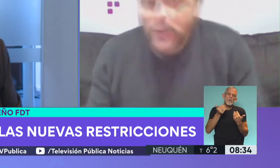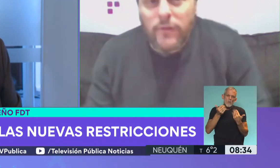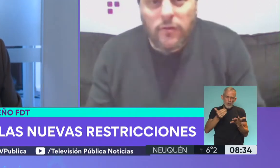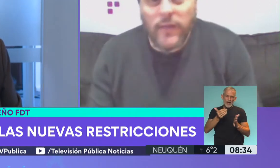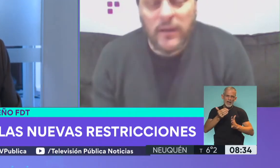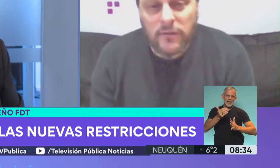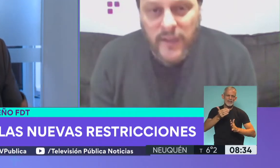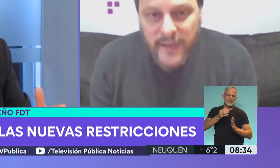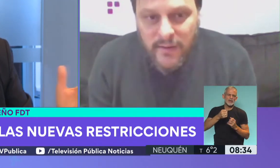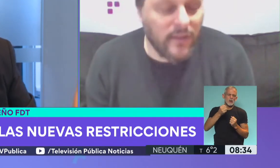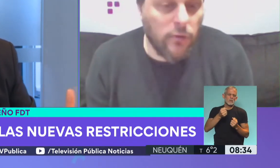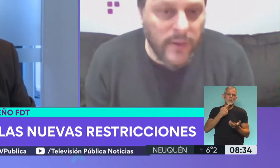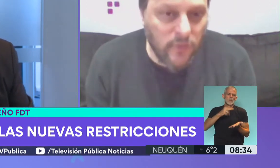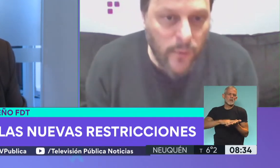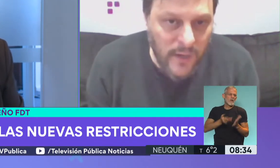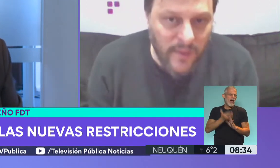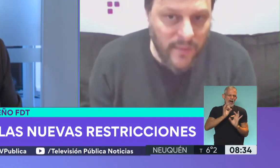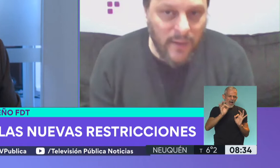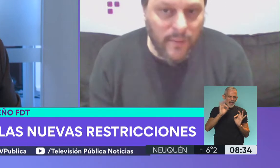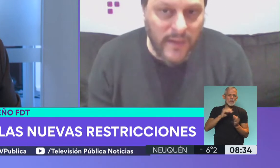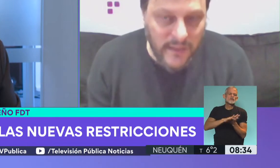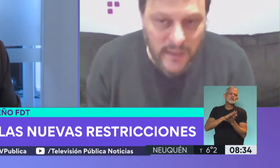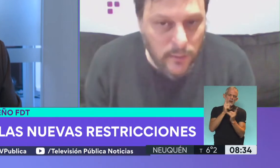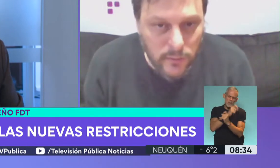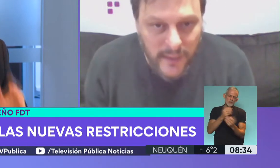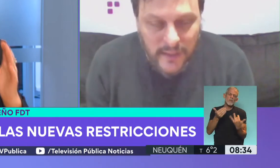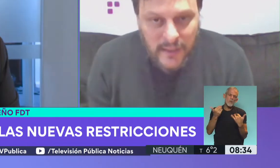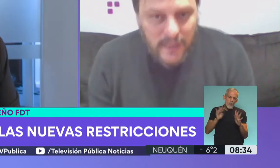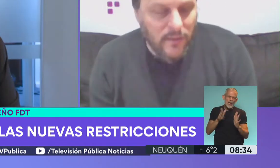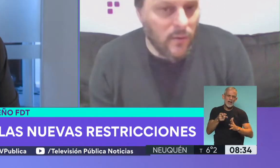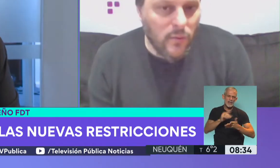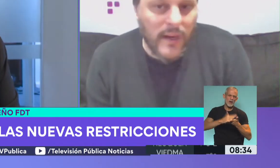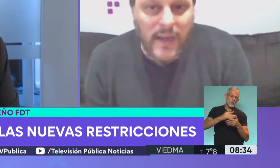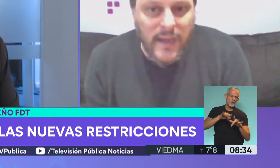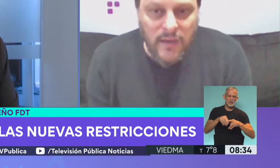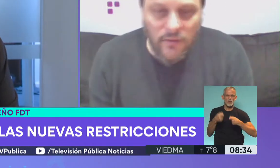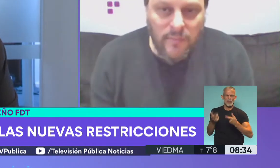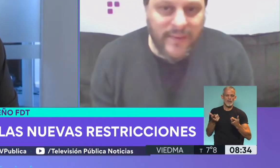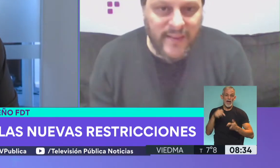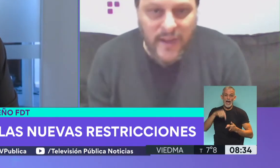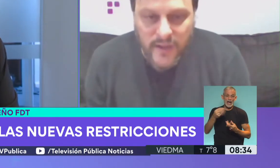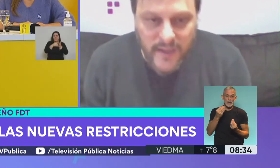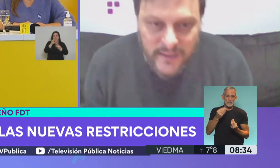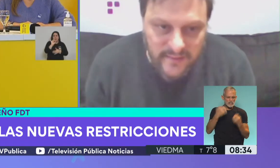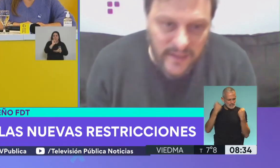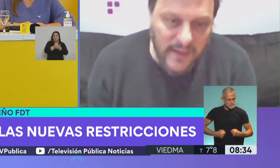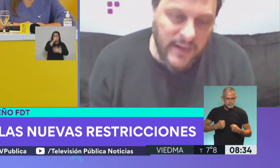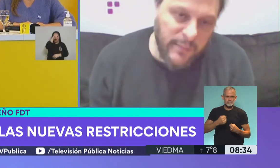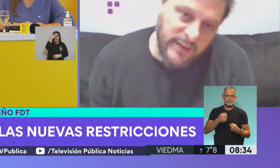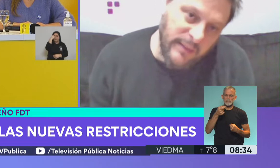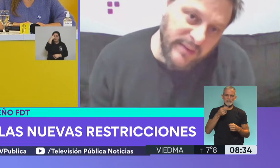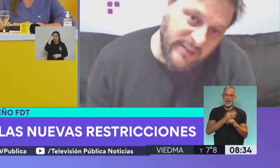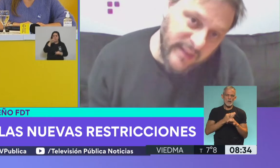sin ningún esfuerzo fiscal considerable, resolver esos problemas de manera permanente y estructural. Lo que ocurre acá es que ellos se empecinaron en